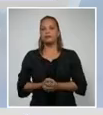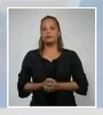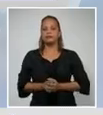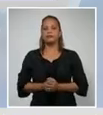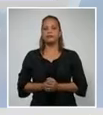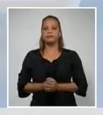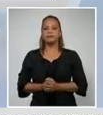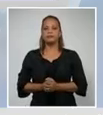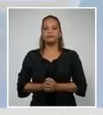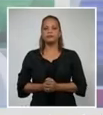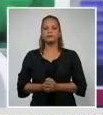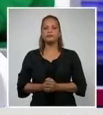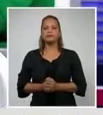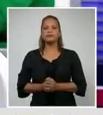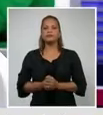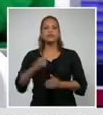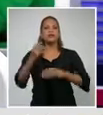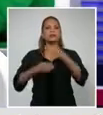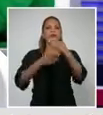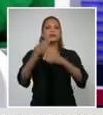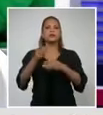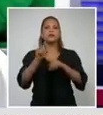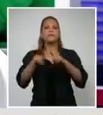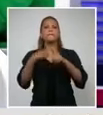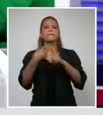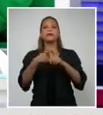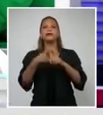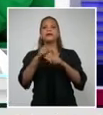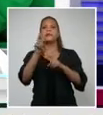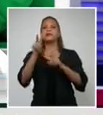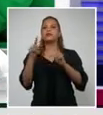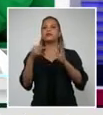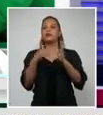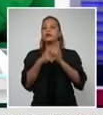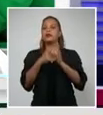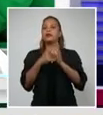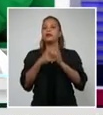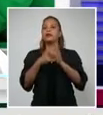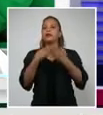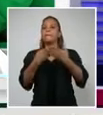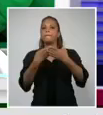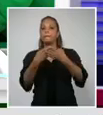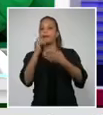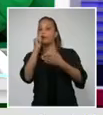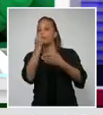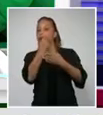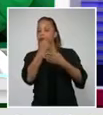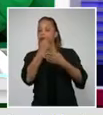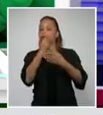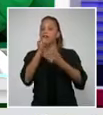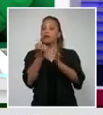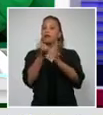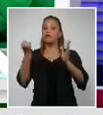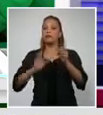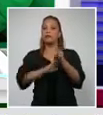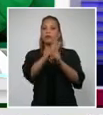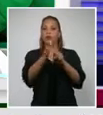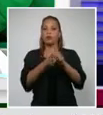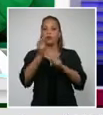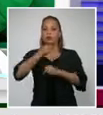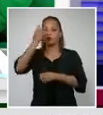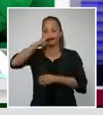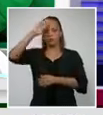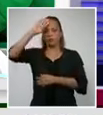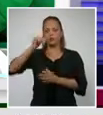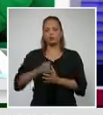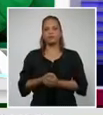Ya se procesaron más de 21.000 muestras para el diagnóstico de la COVID en nuestro país.